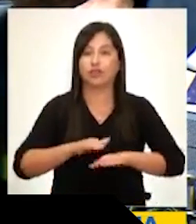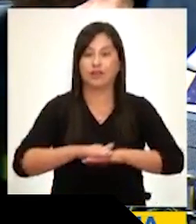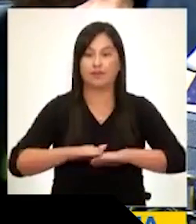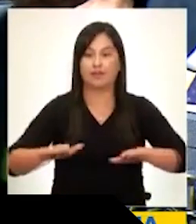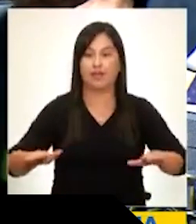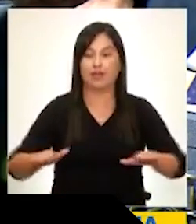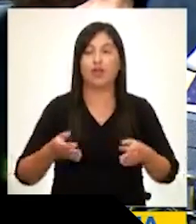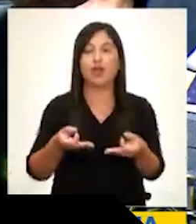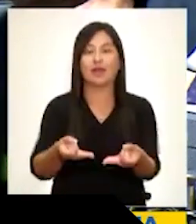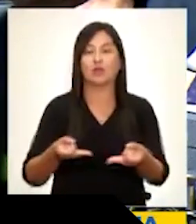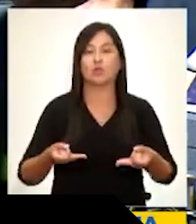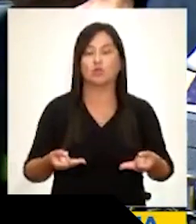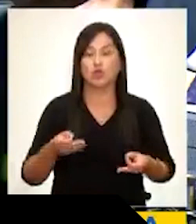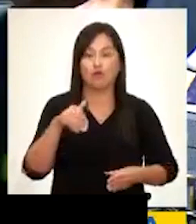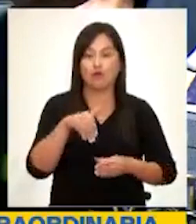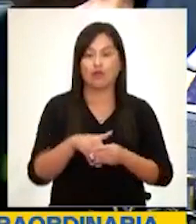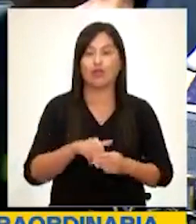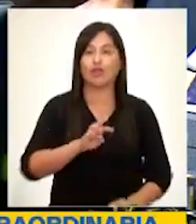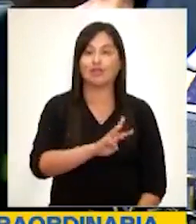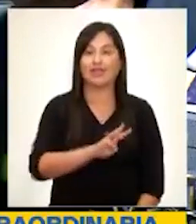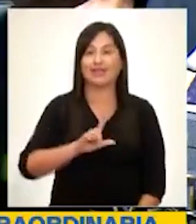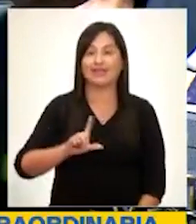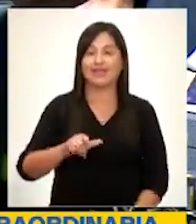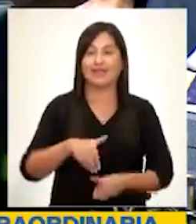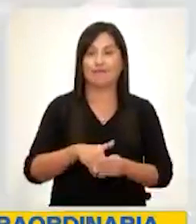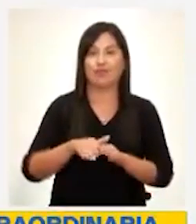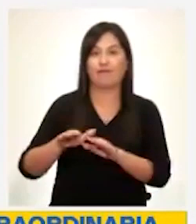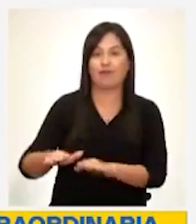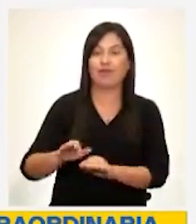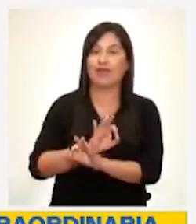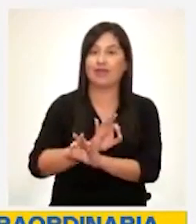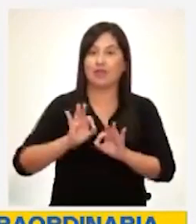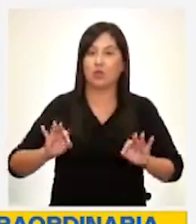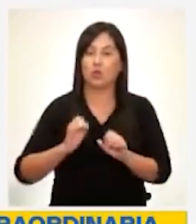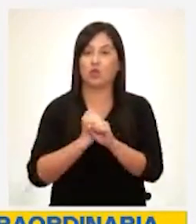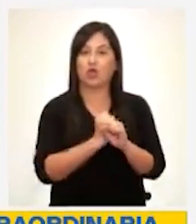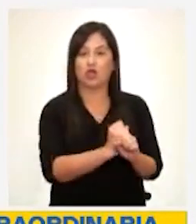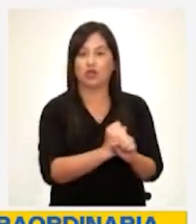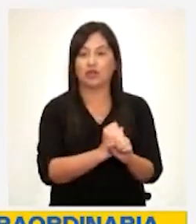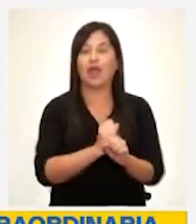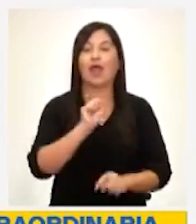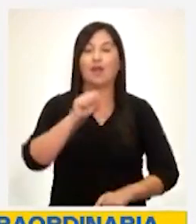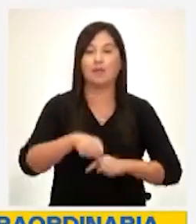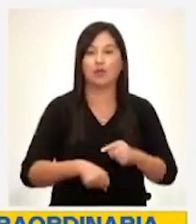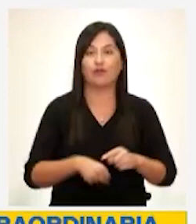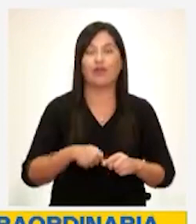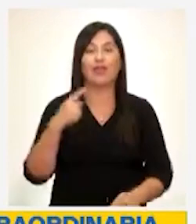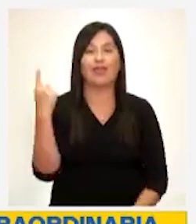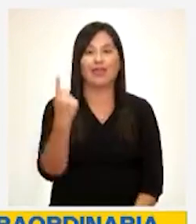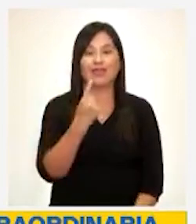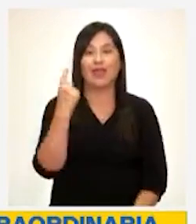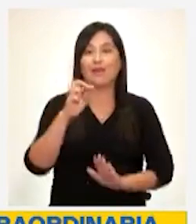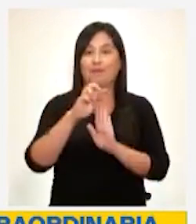personas la iniciativa fue aprobada por 37 votos a favor Y ninguno en contra y ahora pasará a la comisión de Hacienda del senado para su discusión